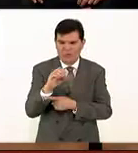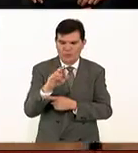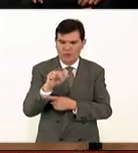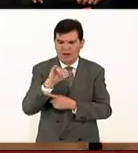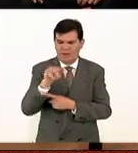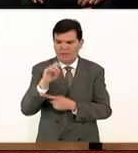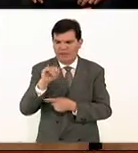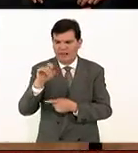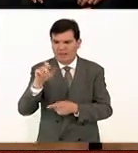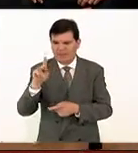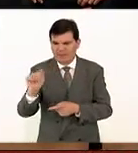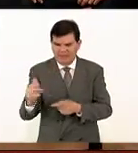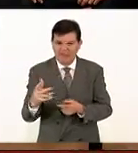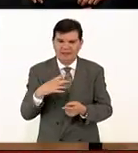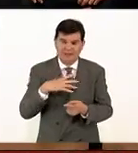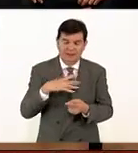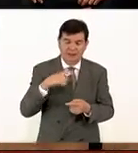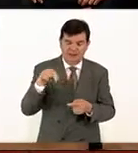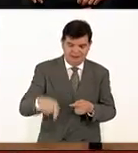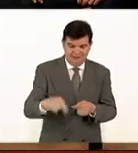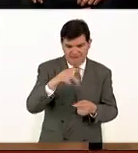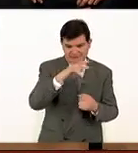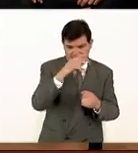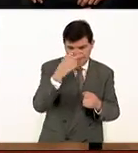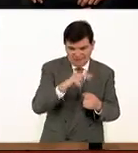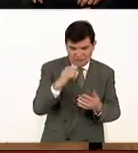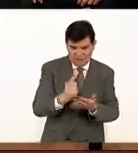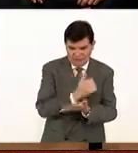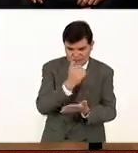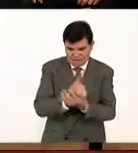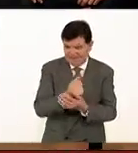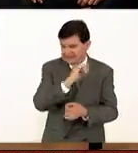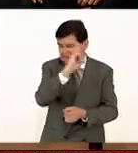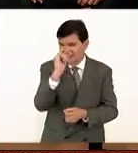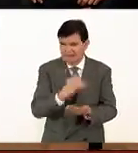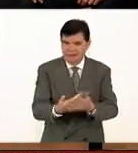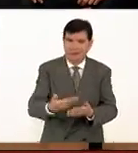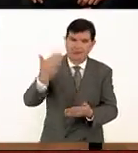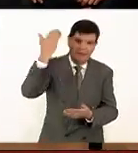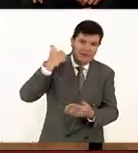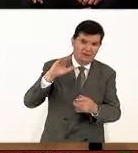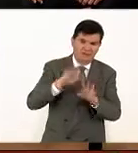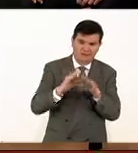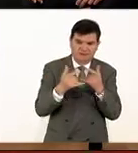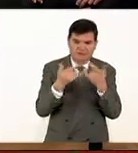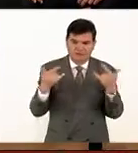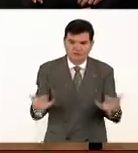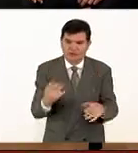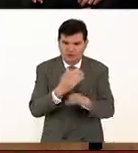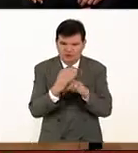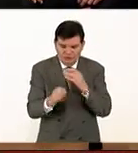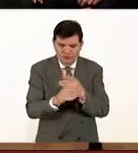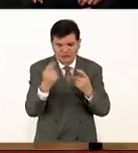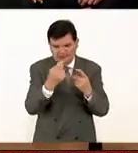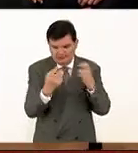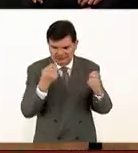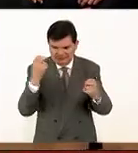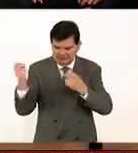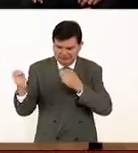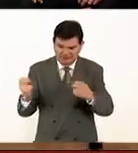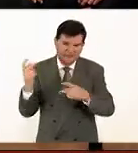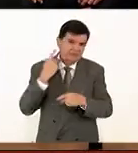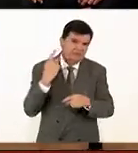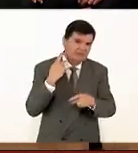Coajimalpa. Yo creo que tanto en el país como en la ciudad nunca habíamos tenido tantas historias, tantos microclimas